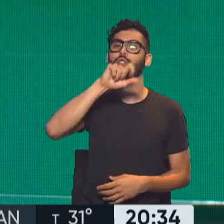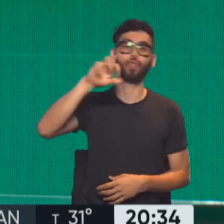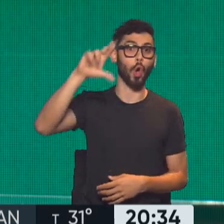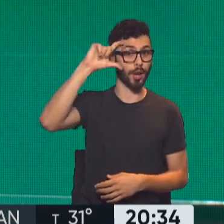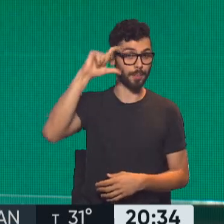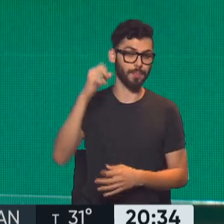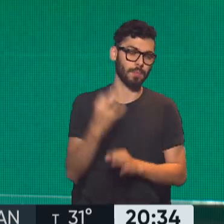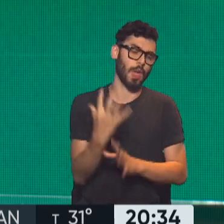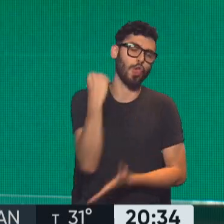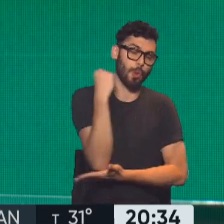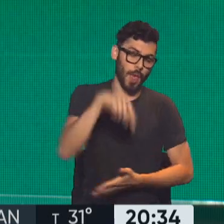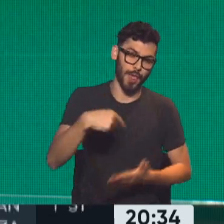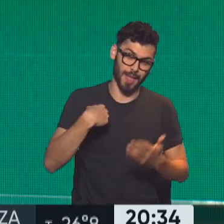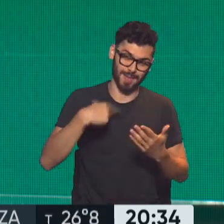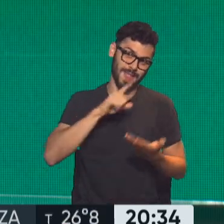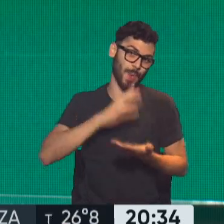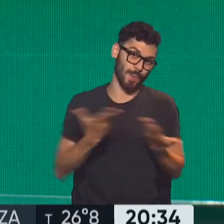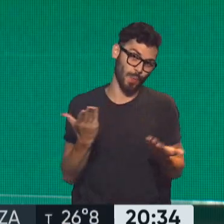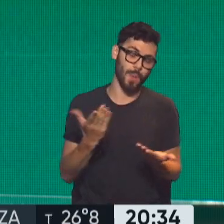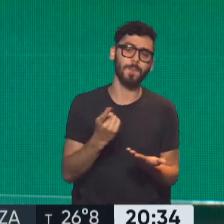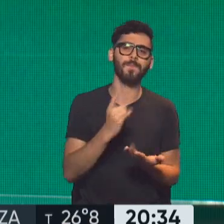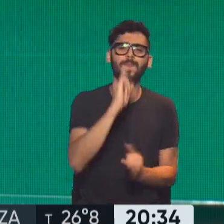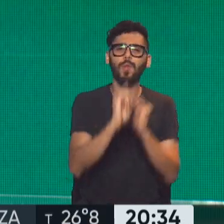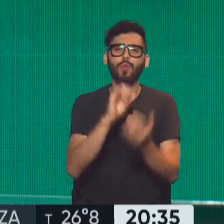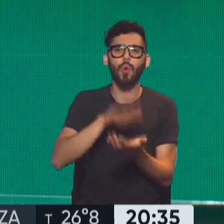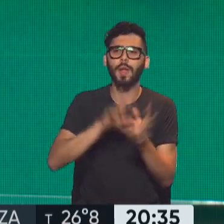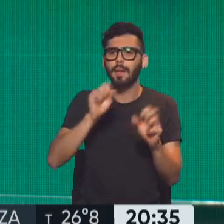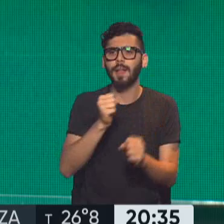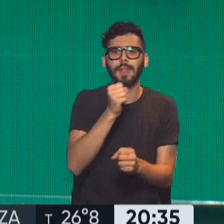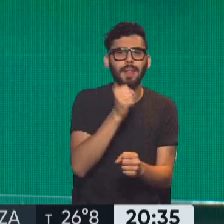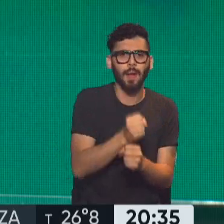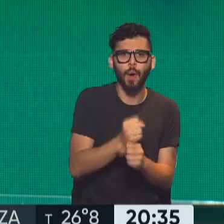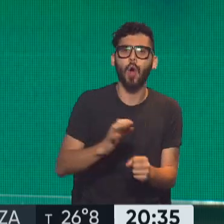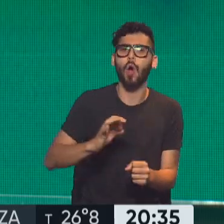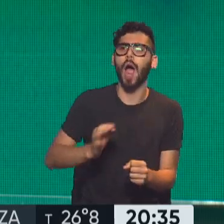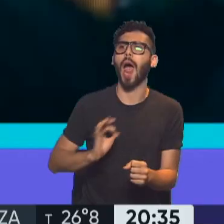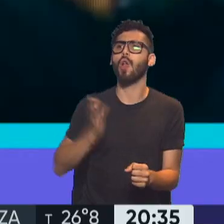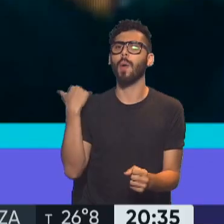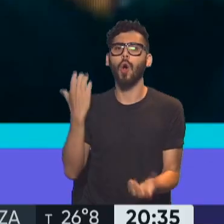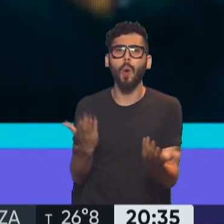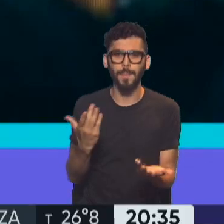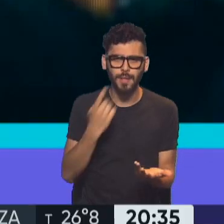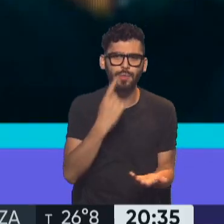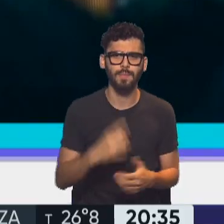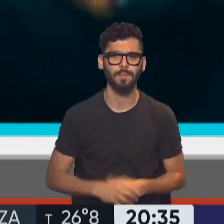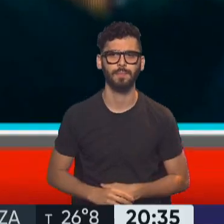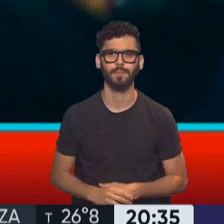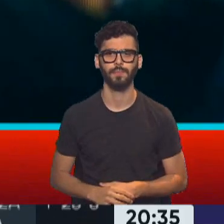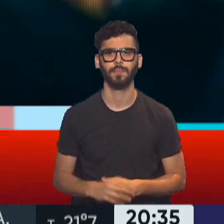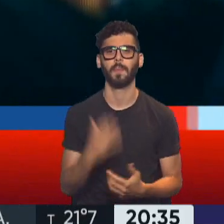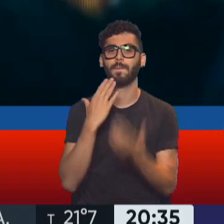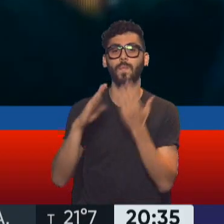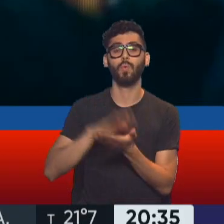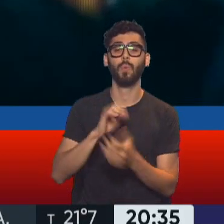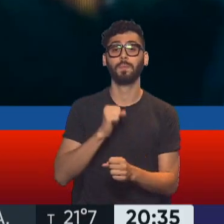mencionaba acerca de lo que está pasando con los empleos y la comparación con los años anteriores. Tenemos que hablar también de empleo